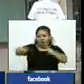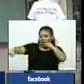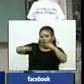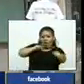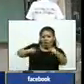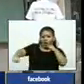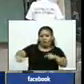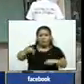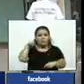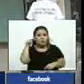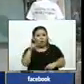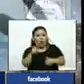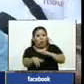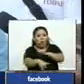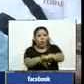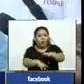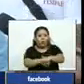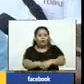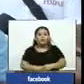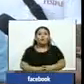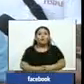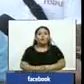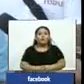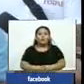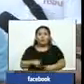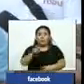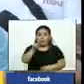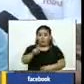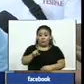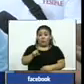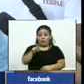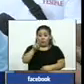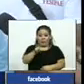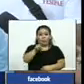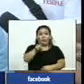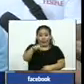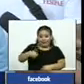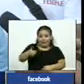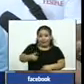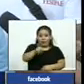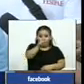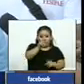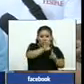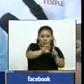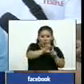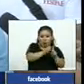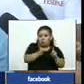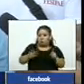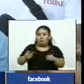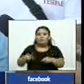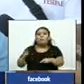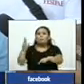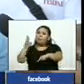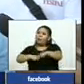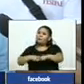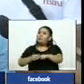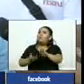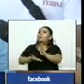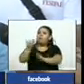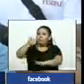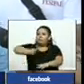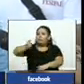y actos de corrupción. Del 1 de enero de este año, ellos se aumentaron el sueldo, se